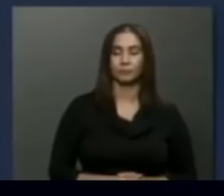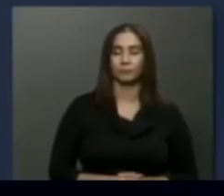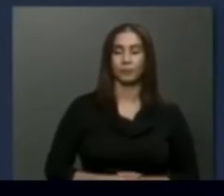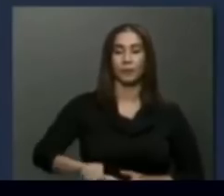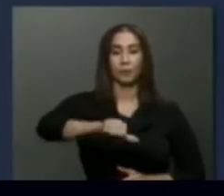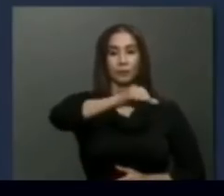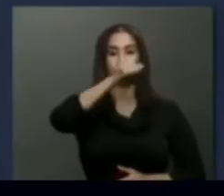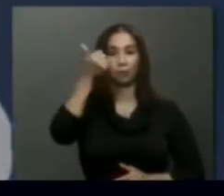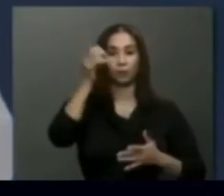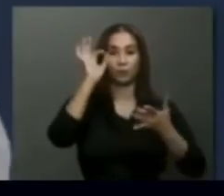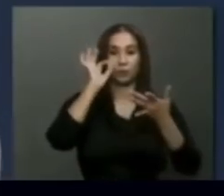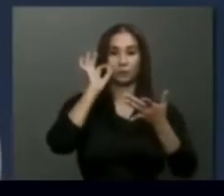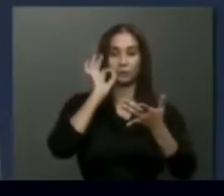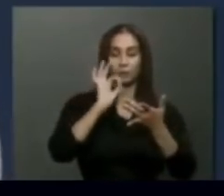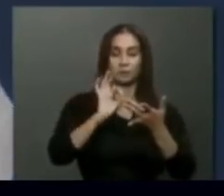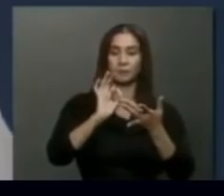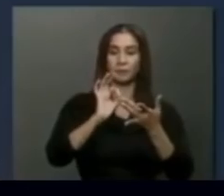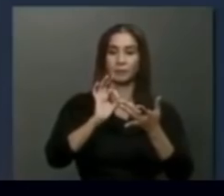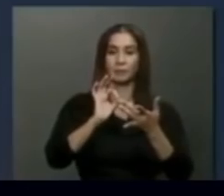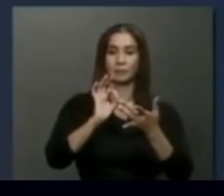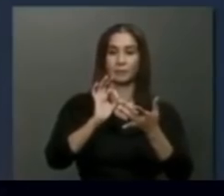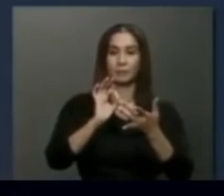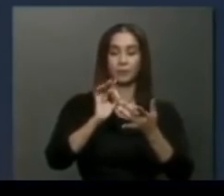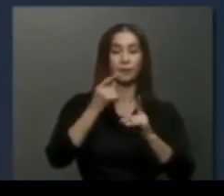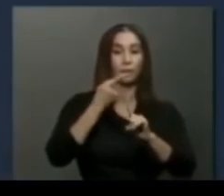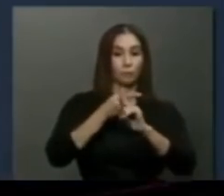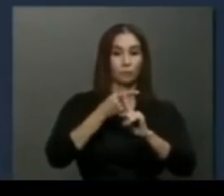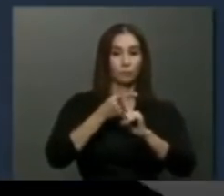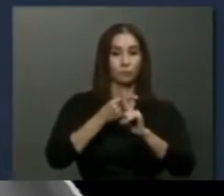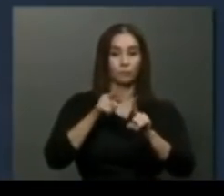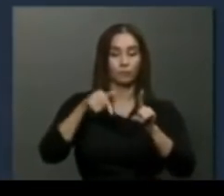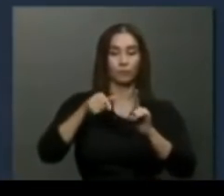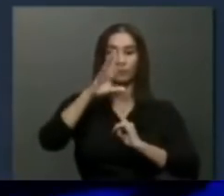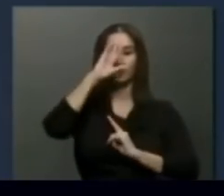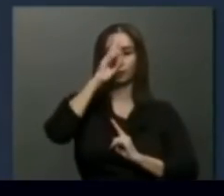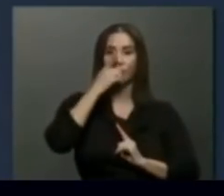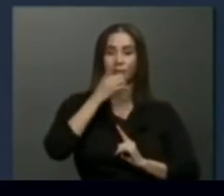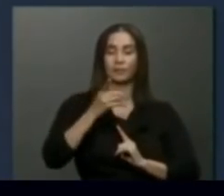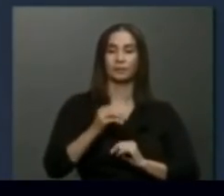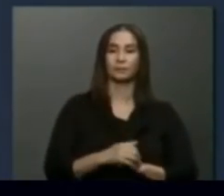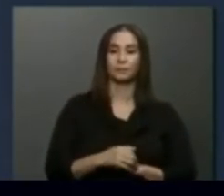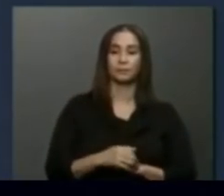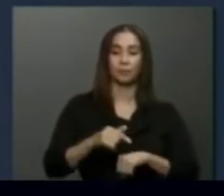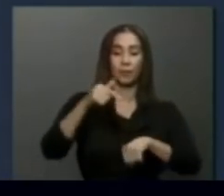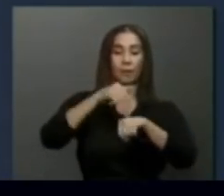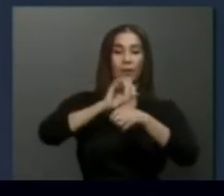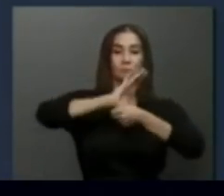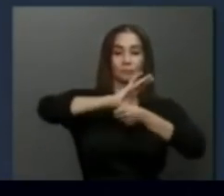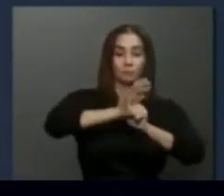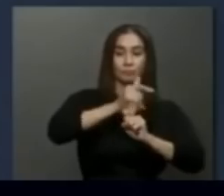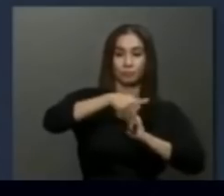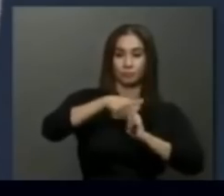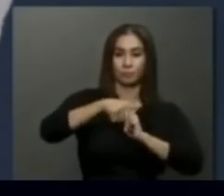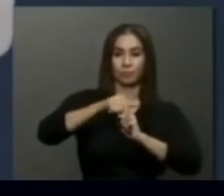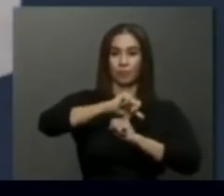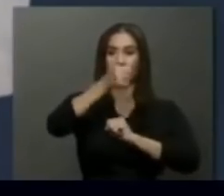otro dato, otro indicador muy positivo en nuestro país. Con la pandemia en nuestro país y